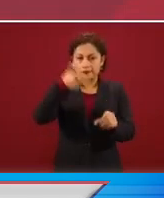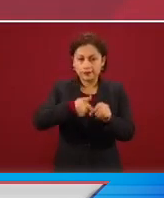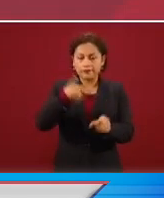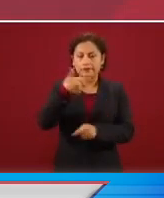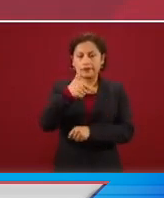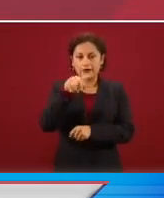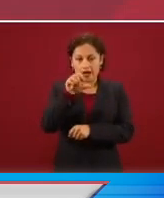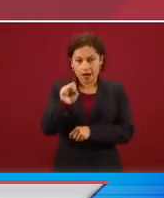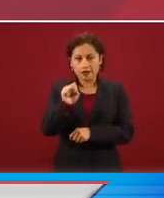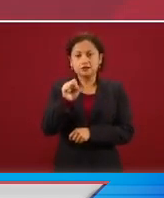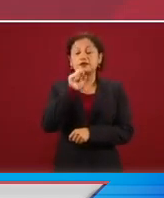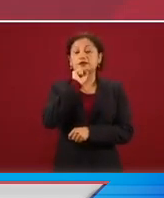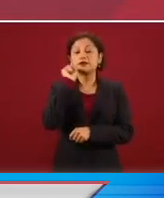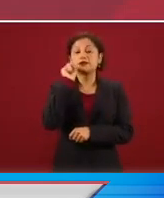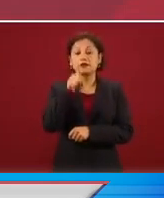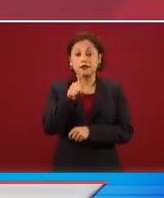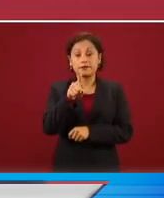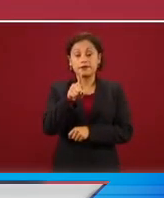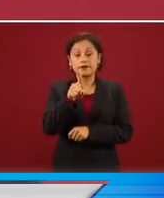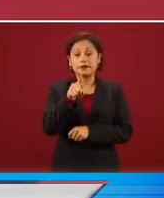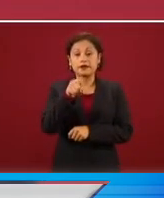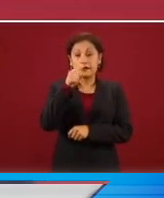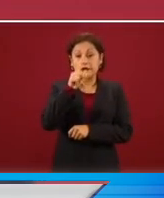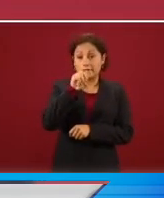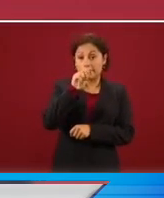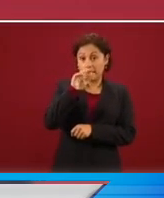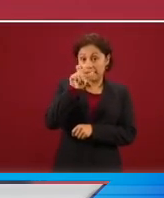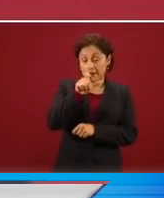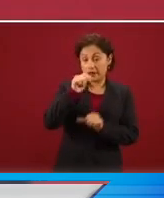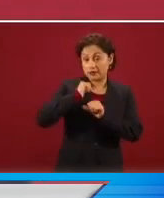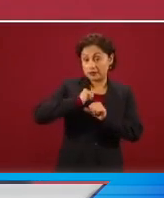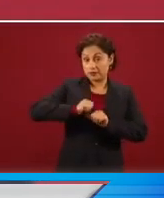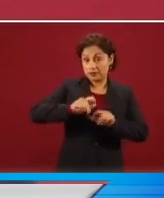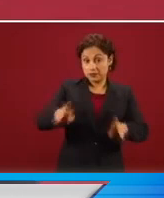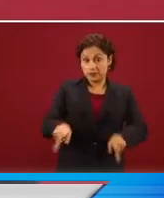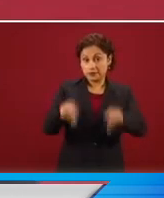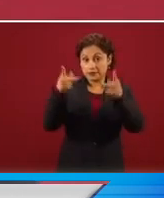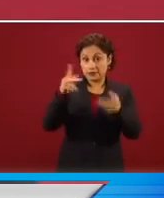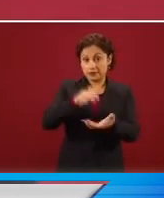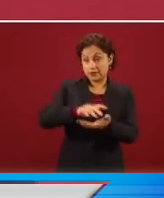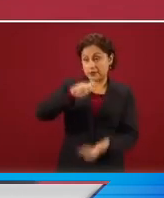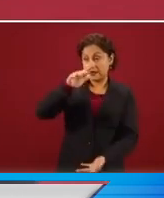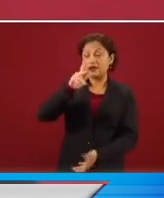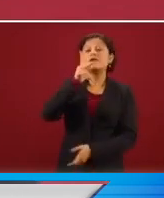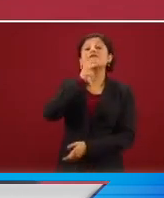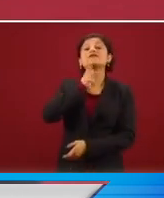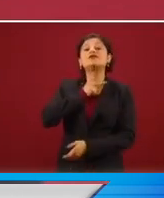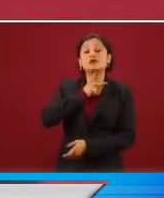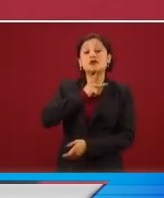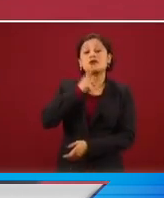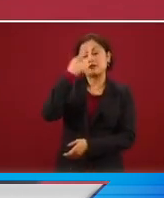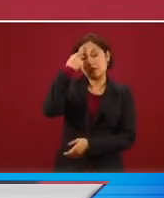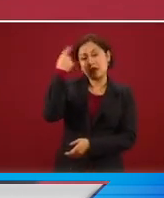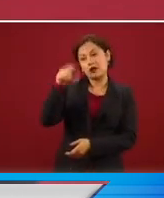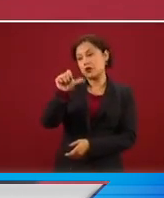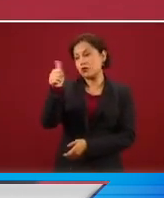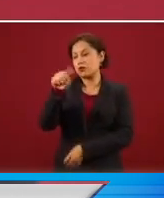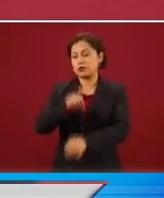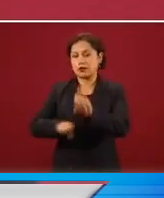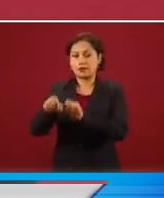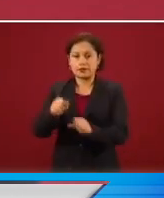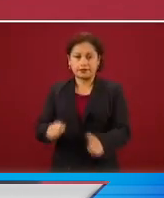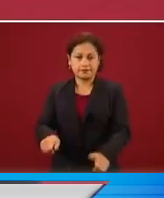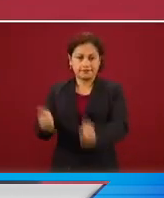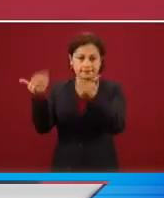febrero. Esto mientras se espera que termine el proceso de certificación para que regrese a México. Si se toma la decisión de que se rife el avión,